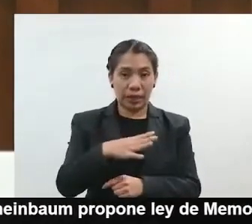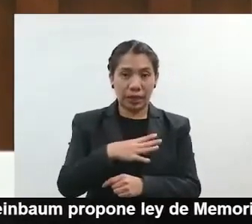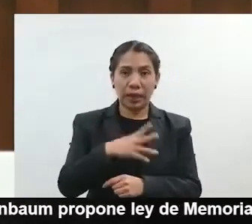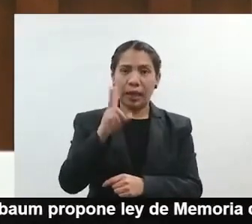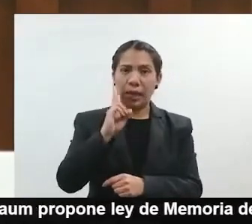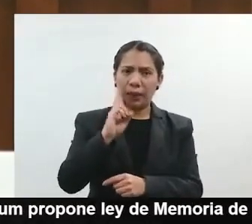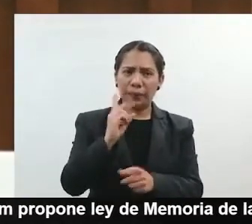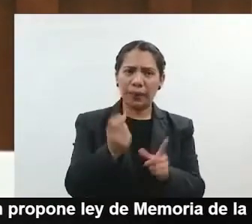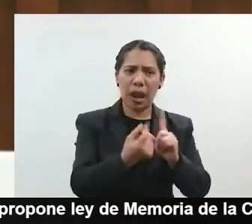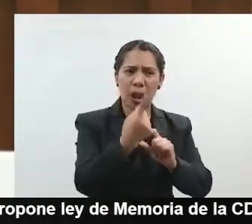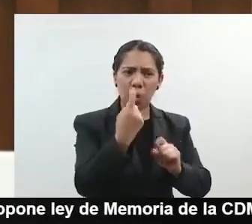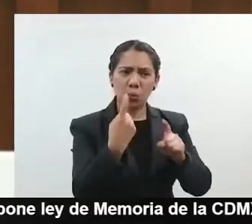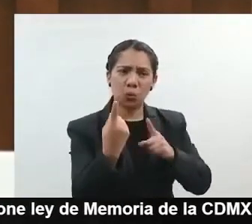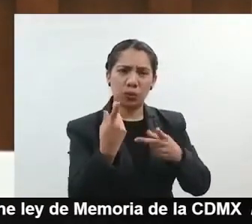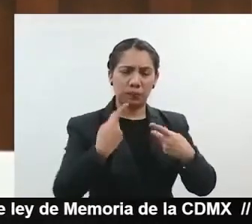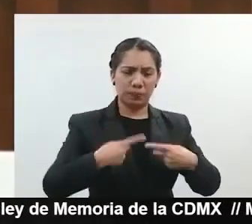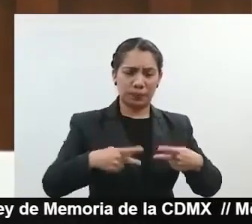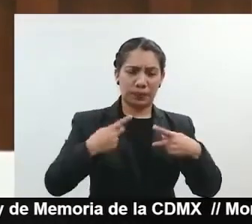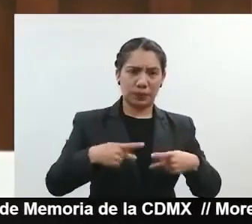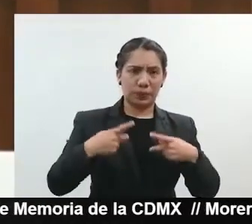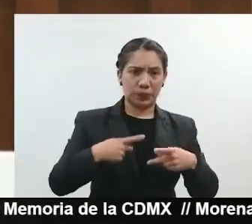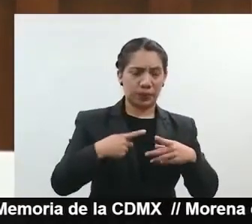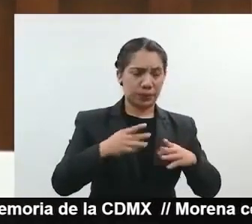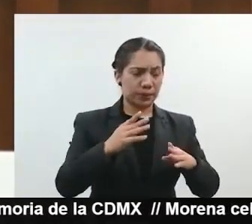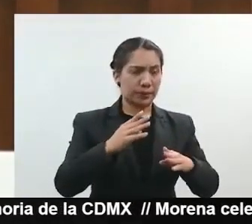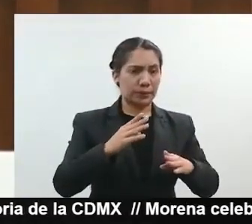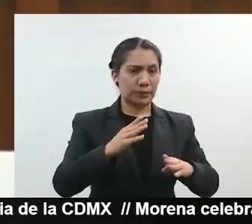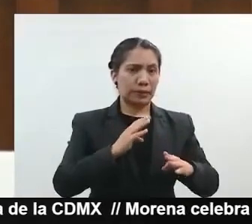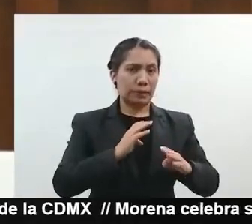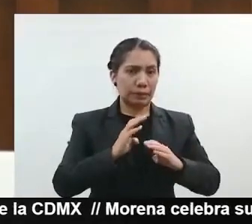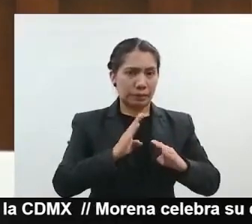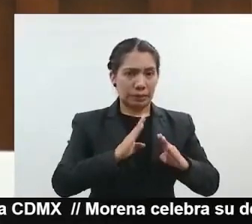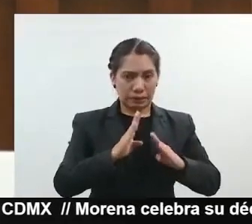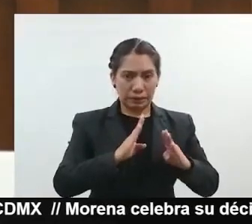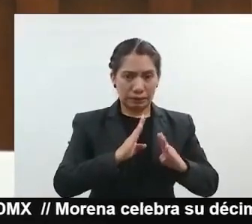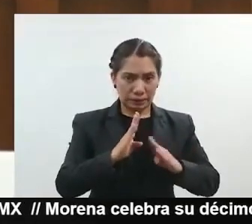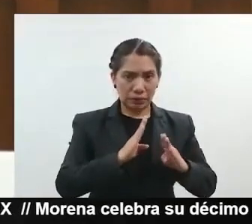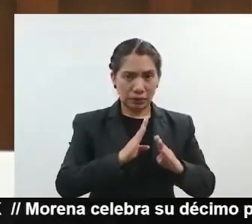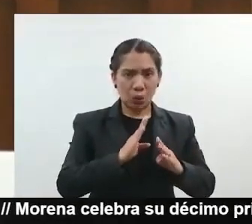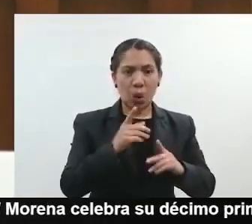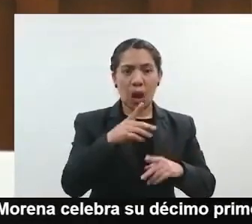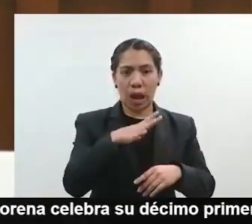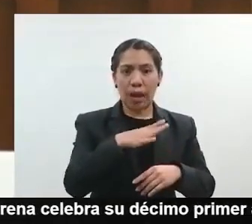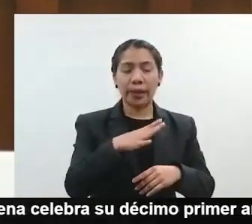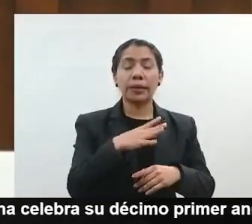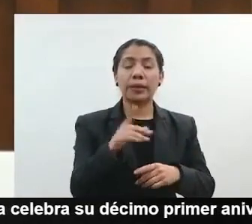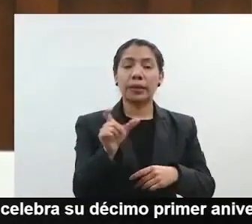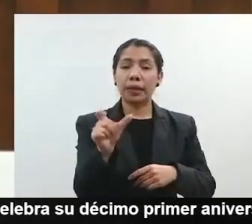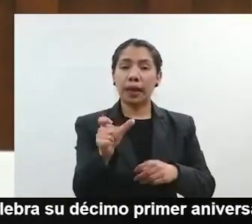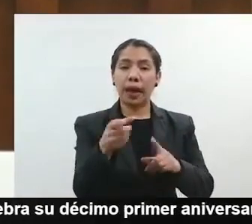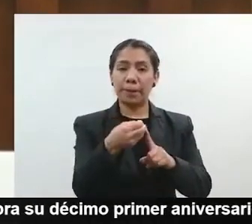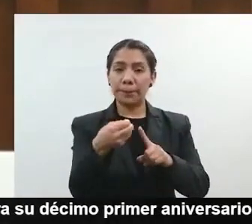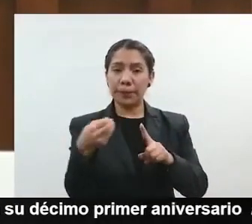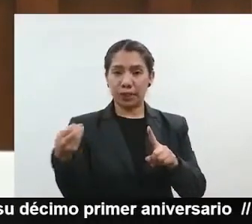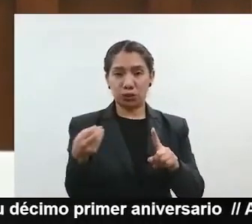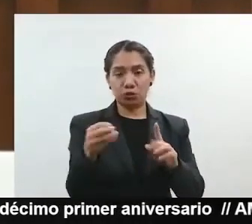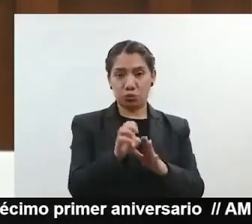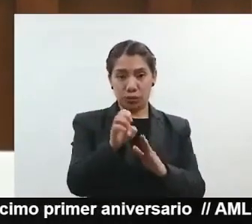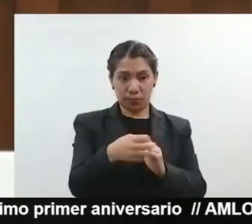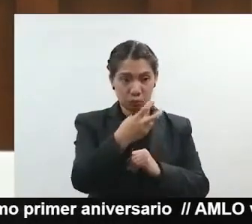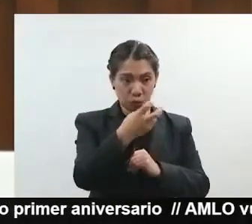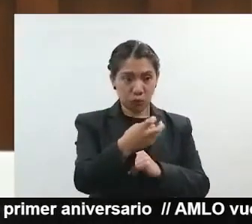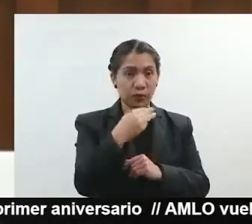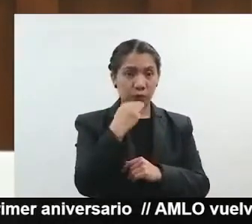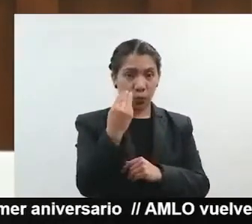del ejército citando sus apellidos. Por ejemplo, esta conversación que